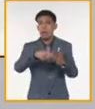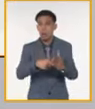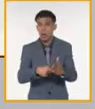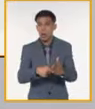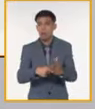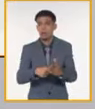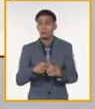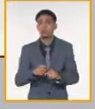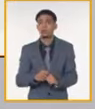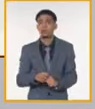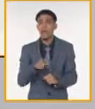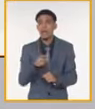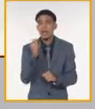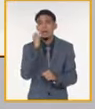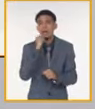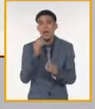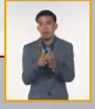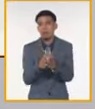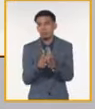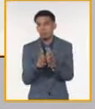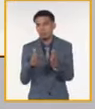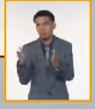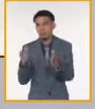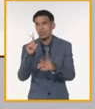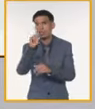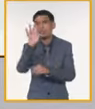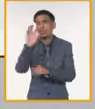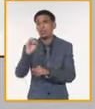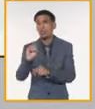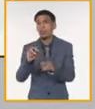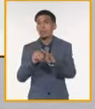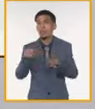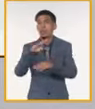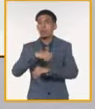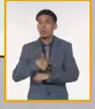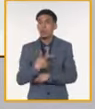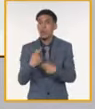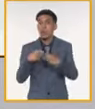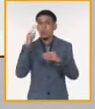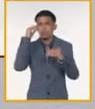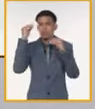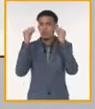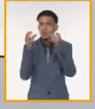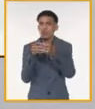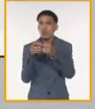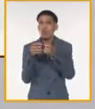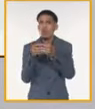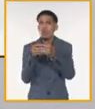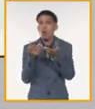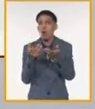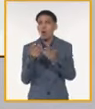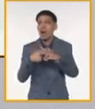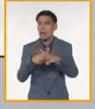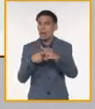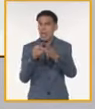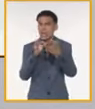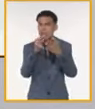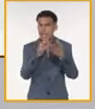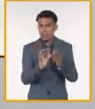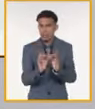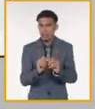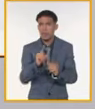se ha dado un plazo mayor de 180 días porque el Ministerio de cultura tiene que hacer también un análisis un grupo de adecuaciones hacia lo interno